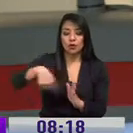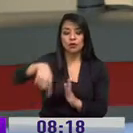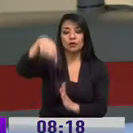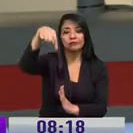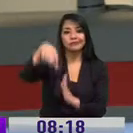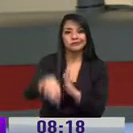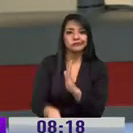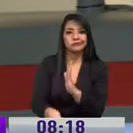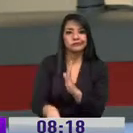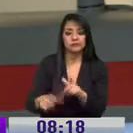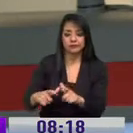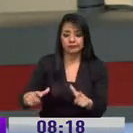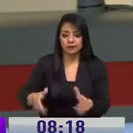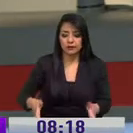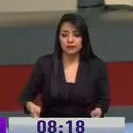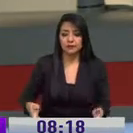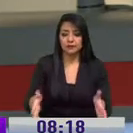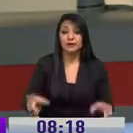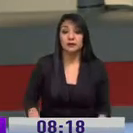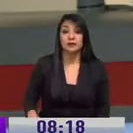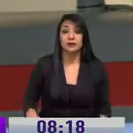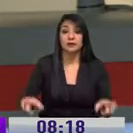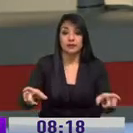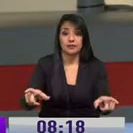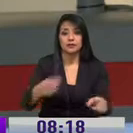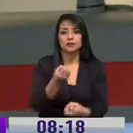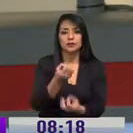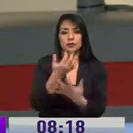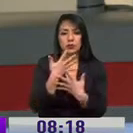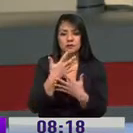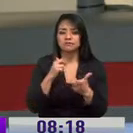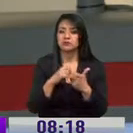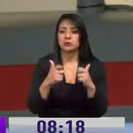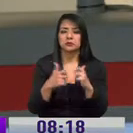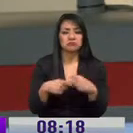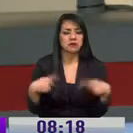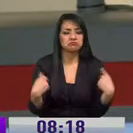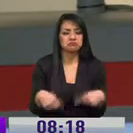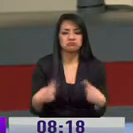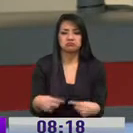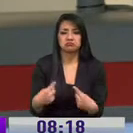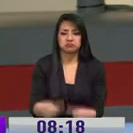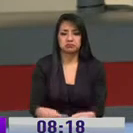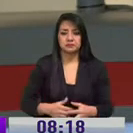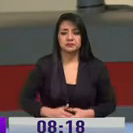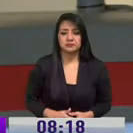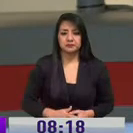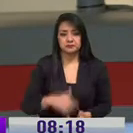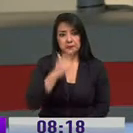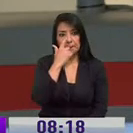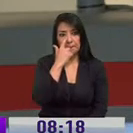que se ha abierto en una de las aceras. Ellos nos comentan todos los problemas que se han generado a partir de este